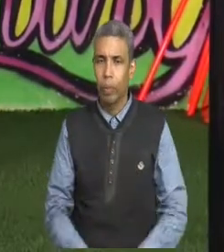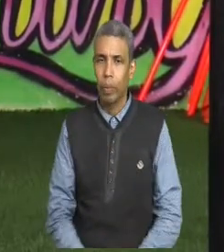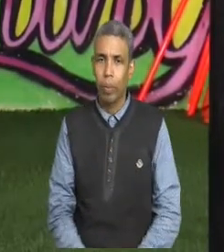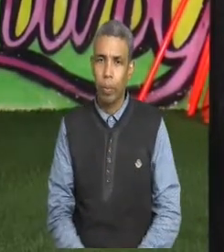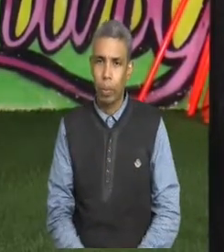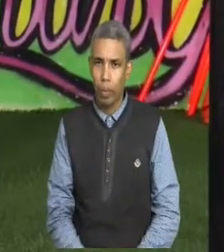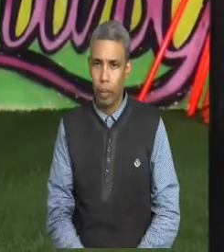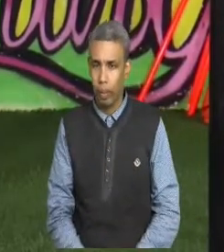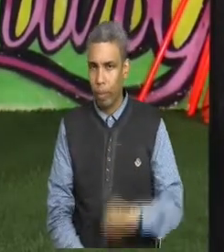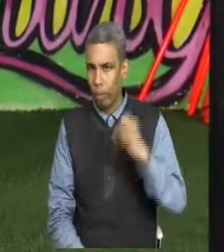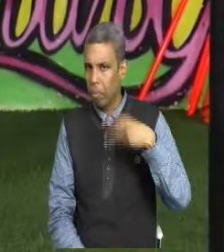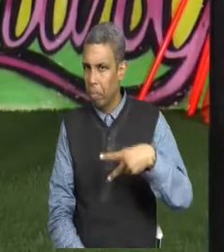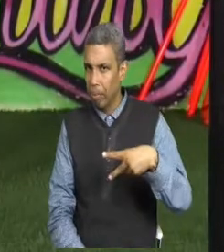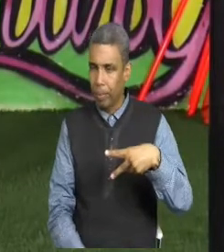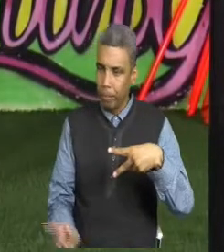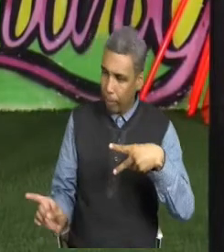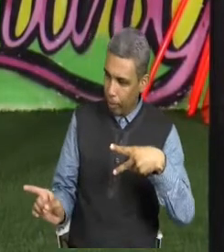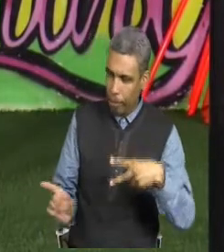rodillas.